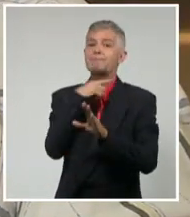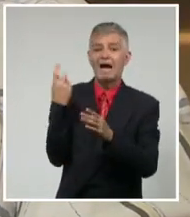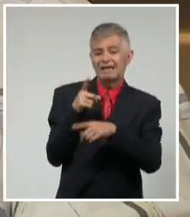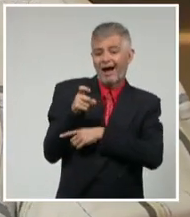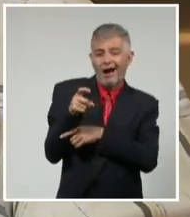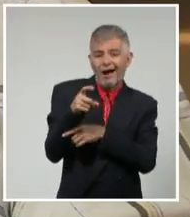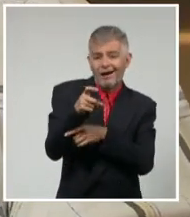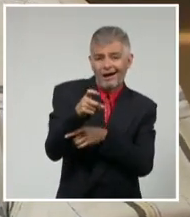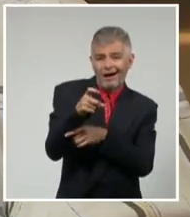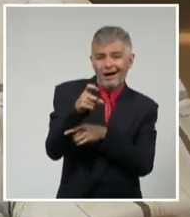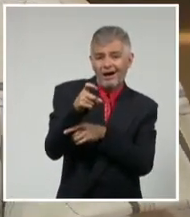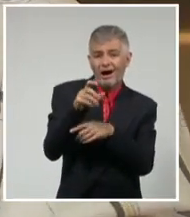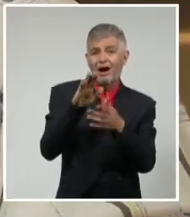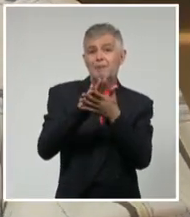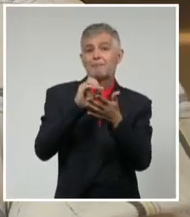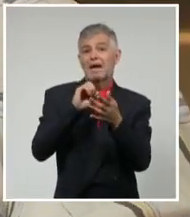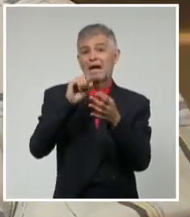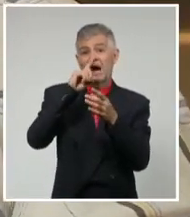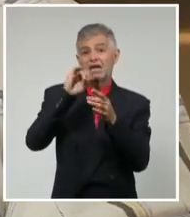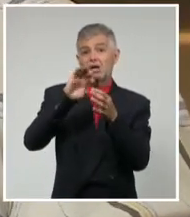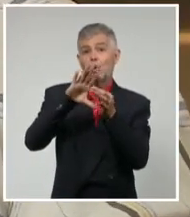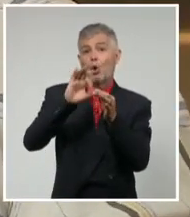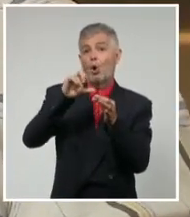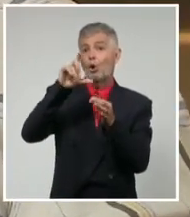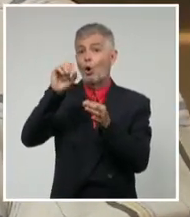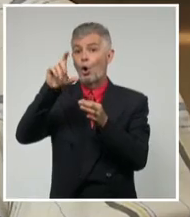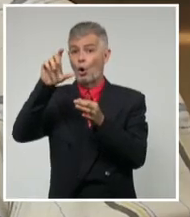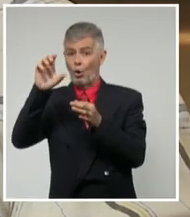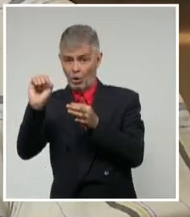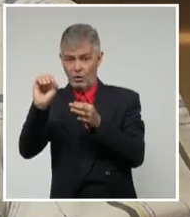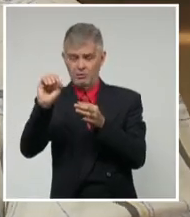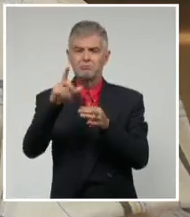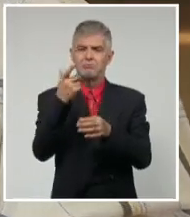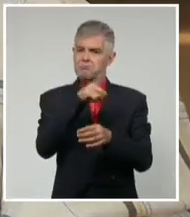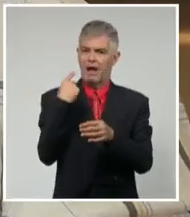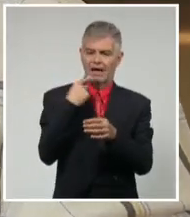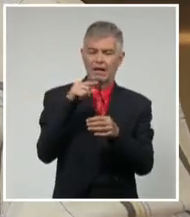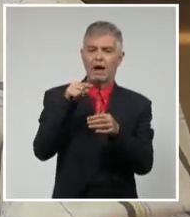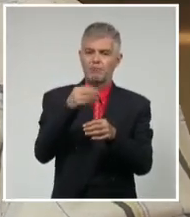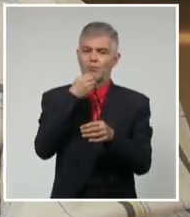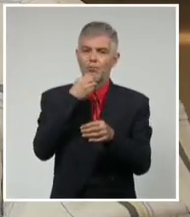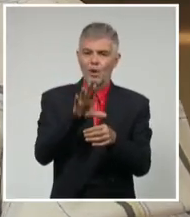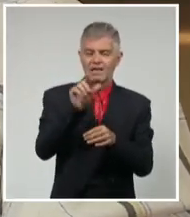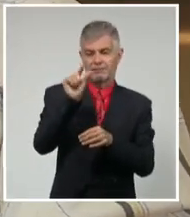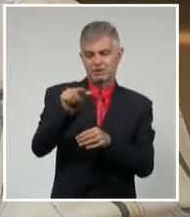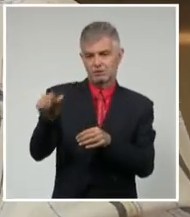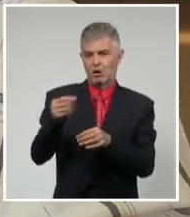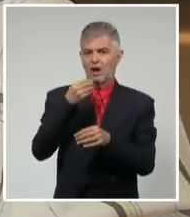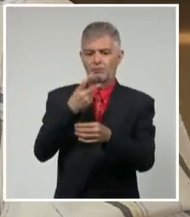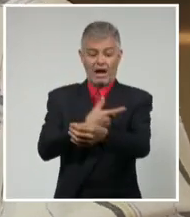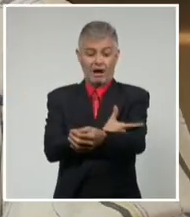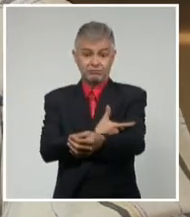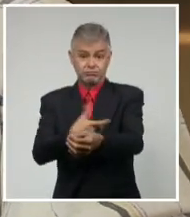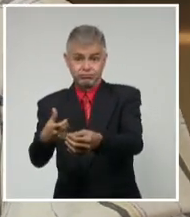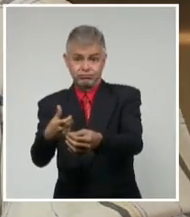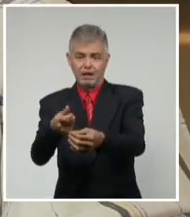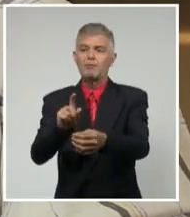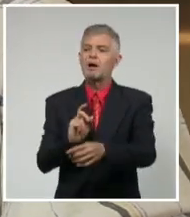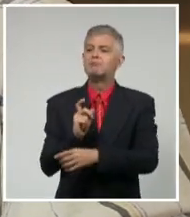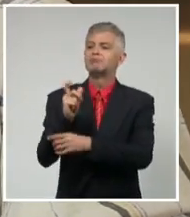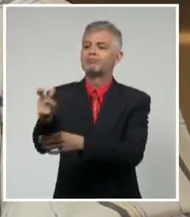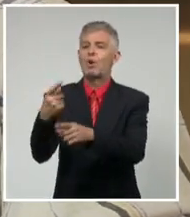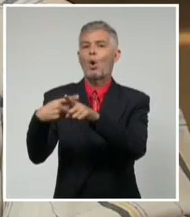entonces, para no perder tiempo y para ayudar en todo en la lucha contra la enfermedad, a partir del plasma se hizo una